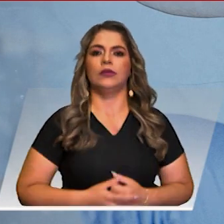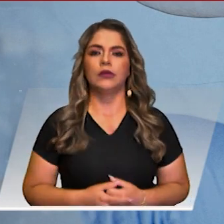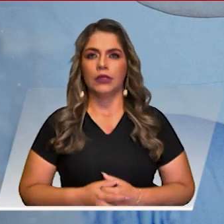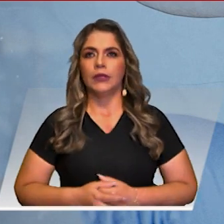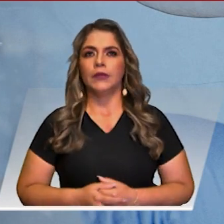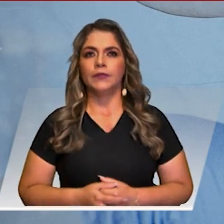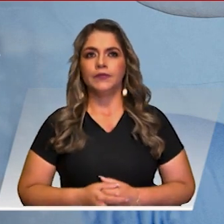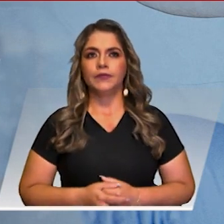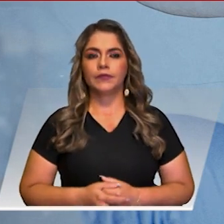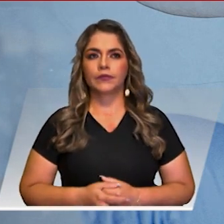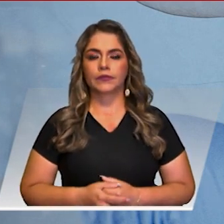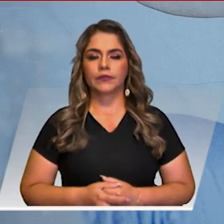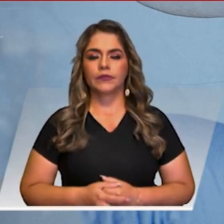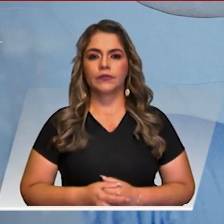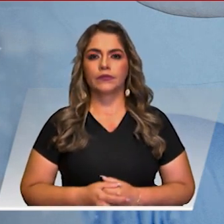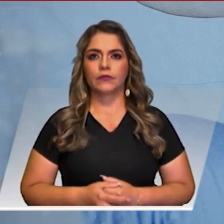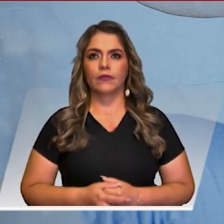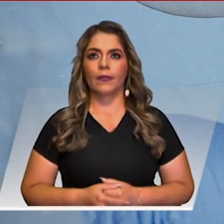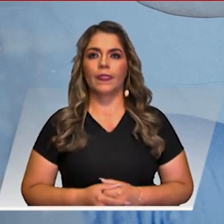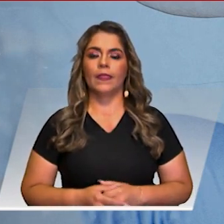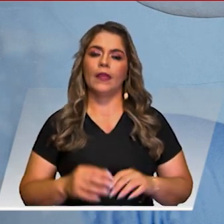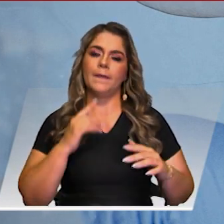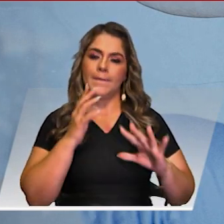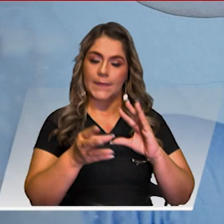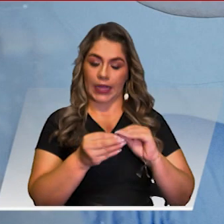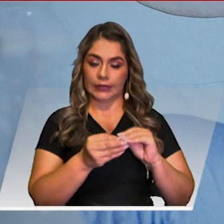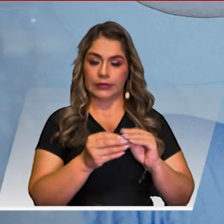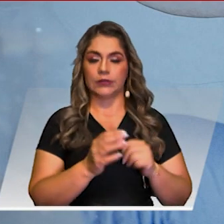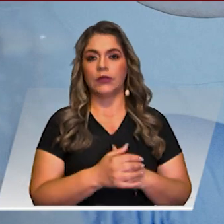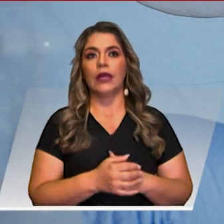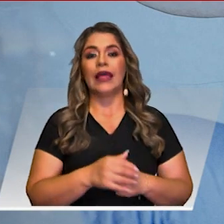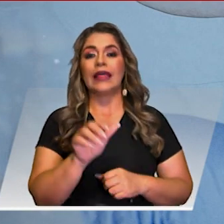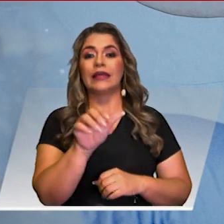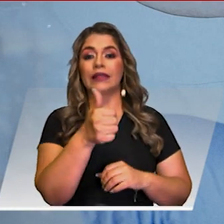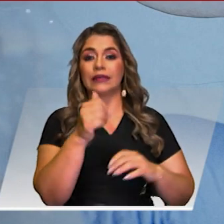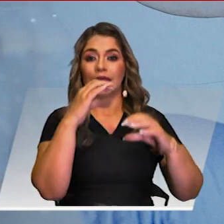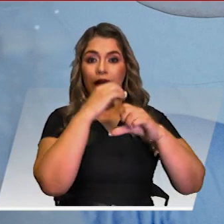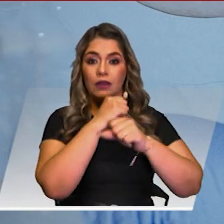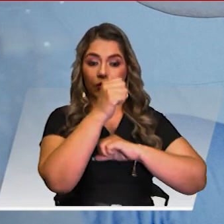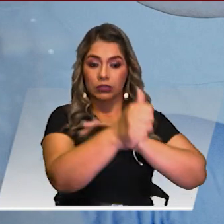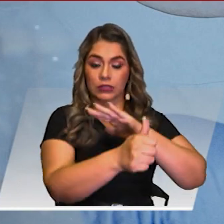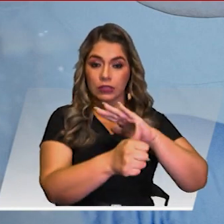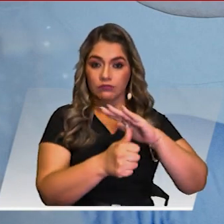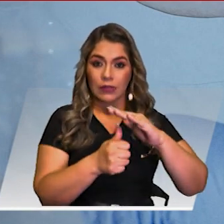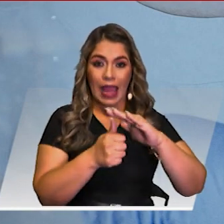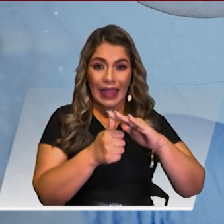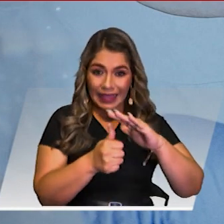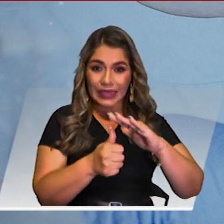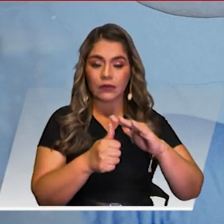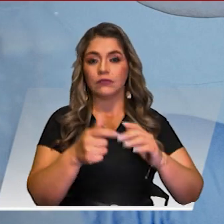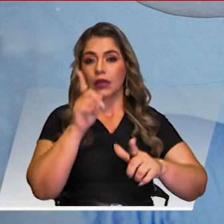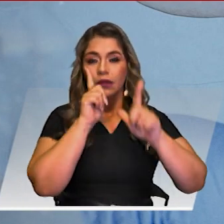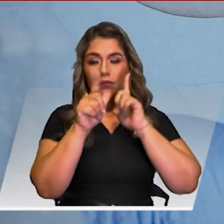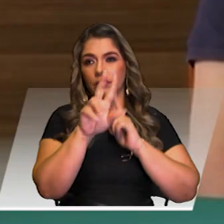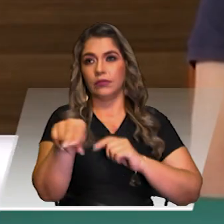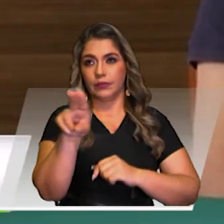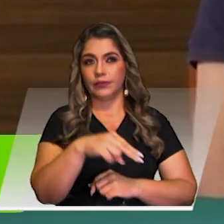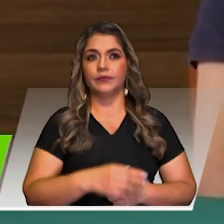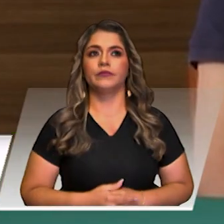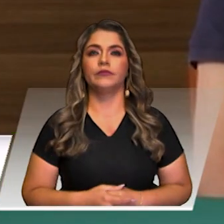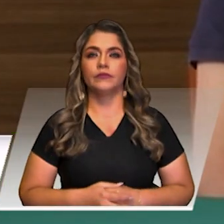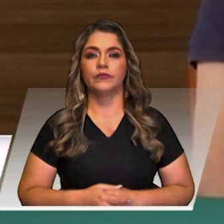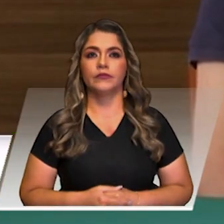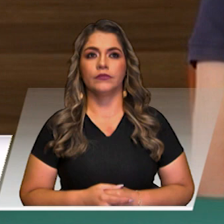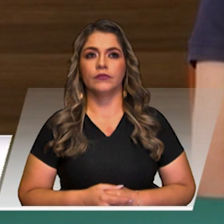mañana del día siguiente además durante este horario habrá ley seca en todo el departamento este gobierno